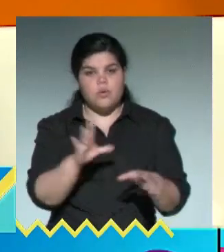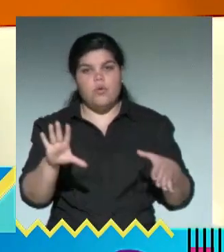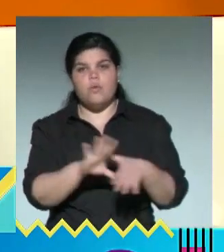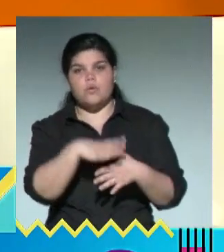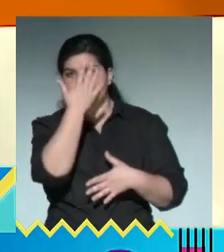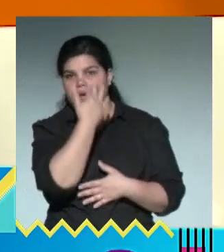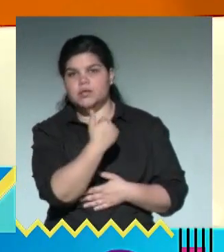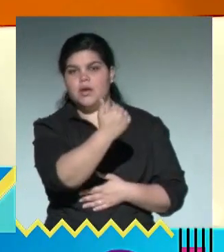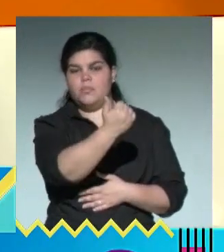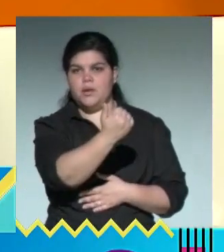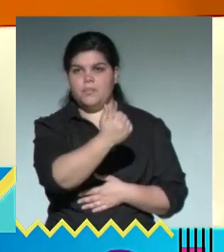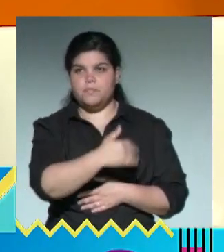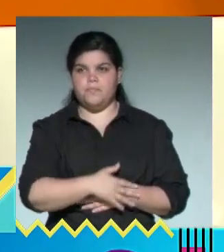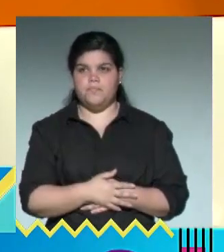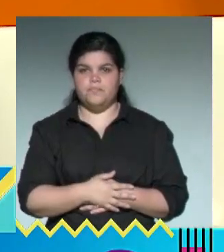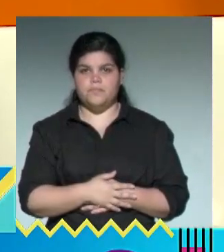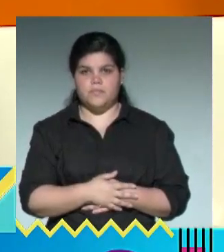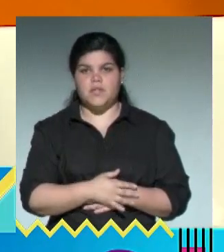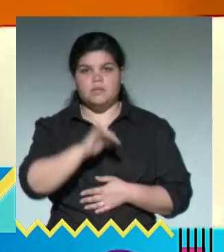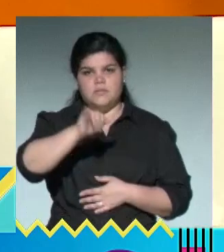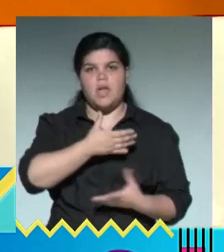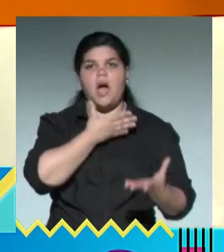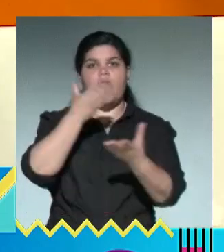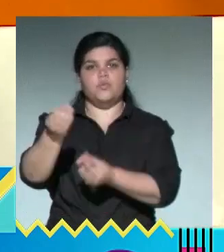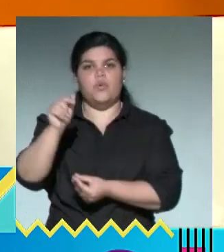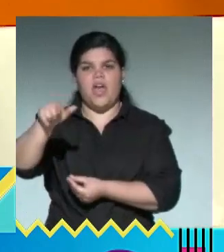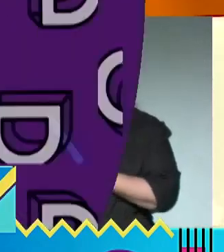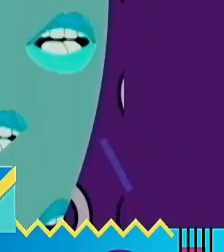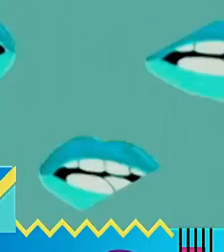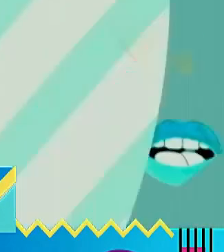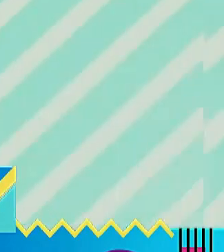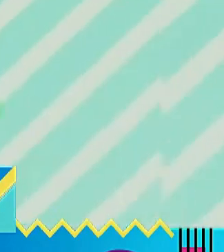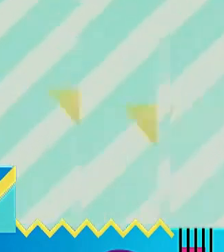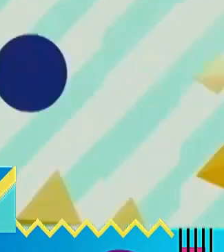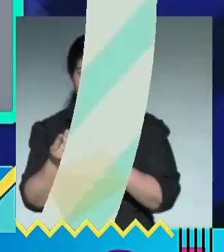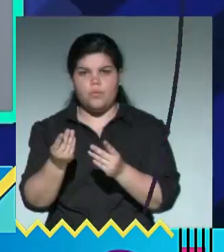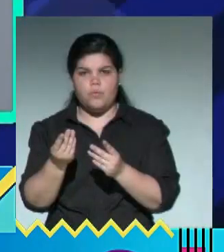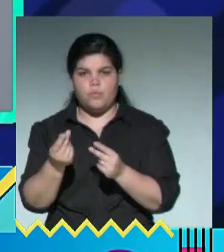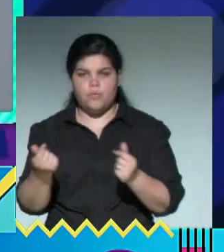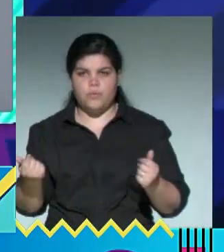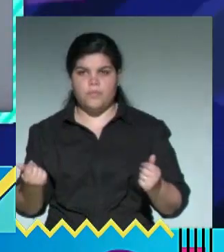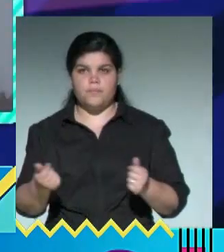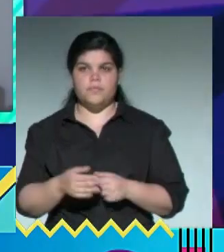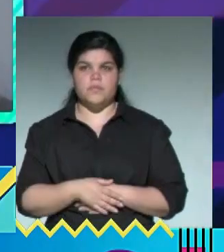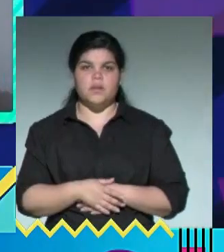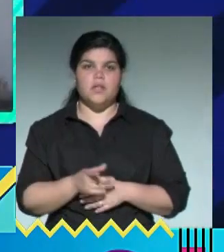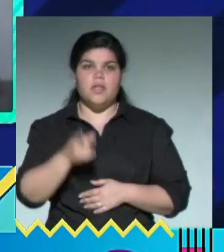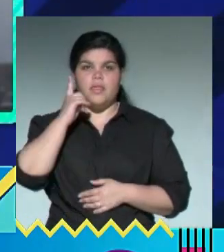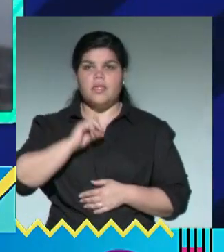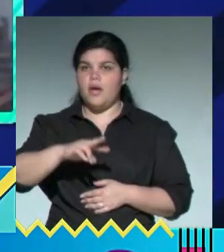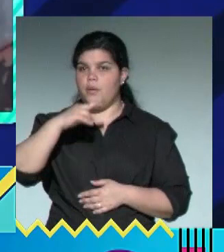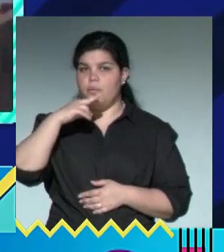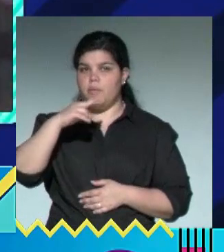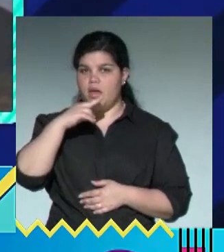digamos, para ir a prestar colaboración. El mismo viernes nos dicen que por razones de seguridad